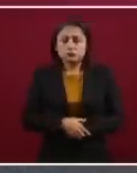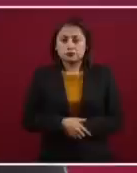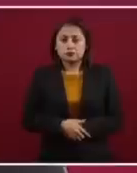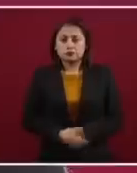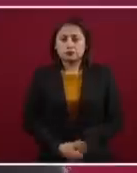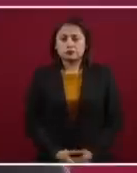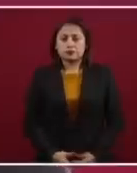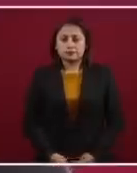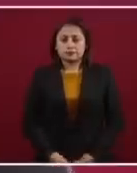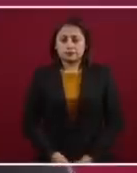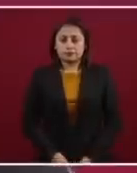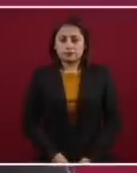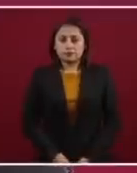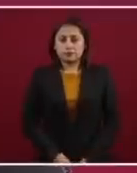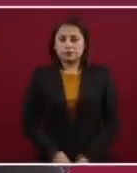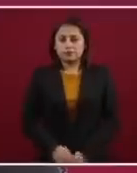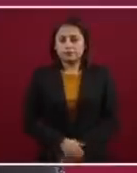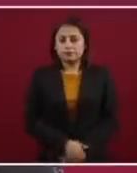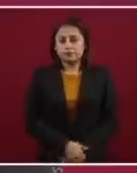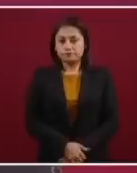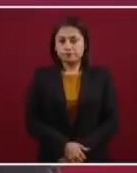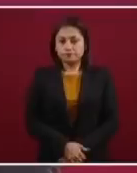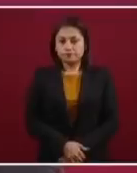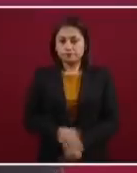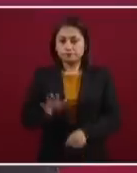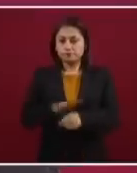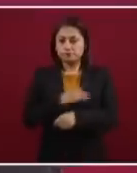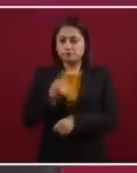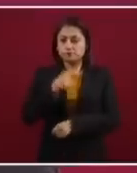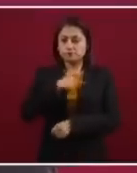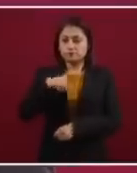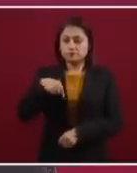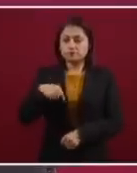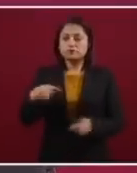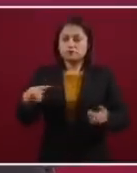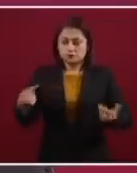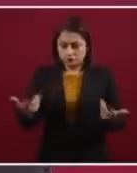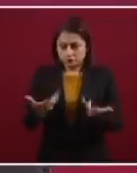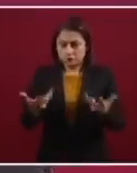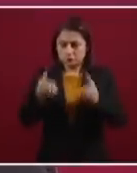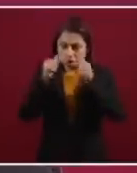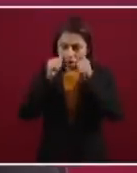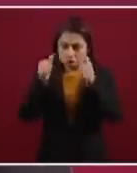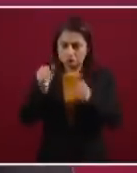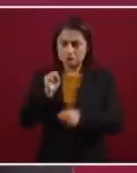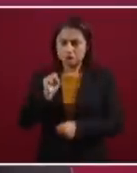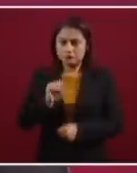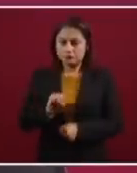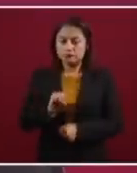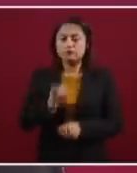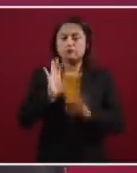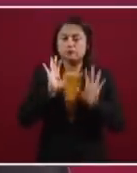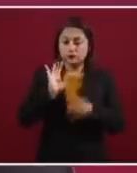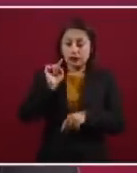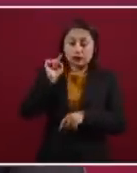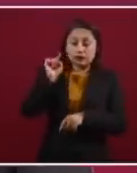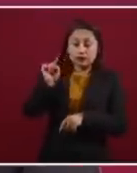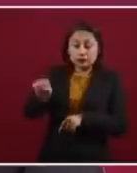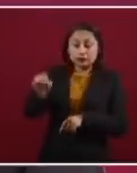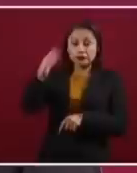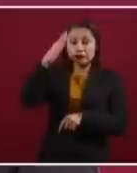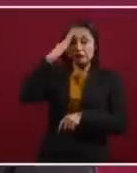vamos nosotros para actuar además si él es legislador y se